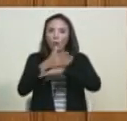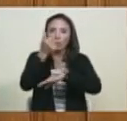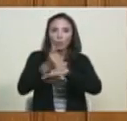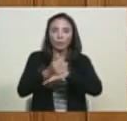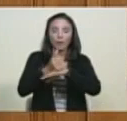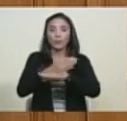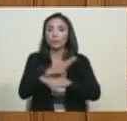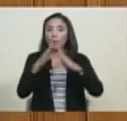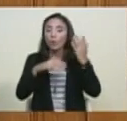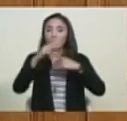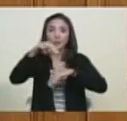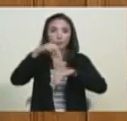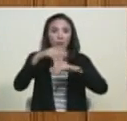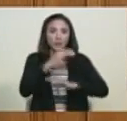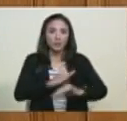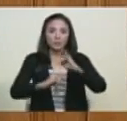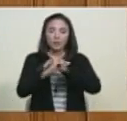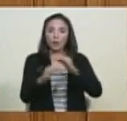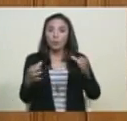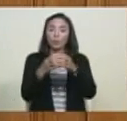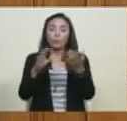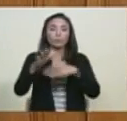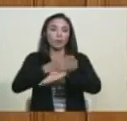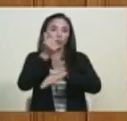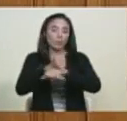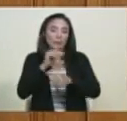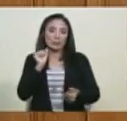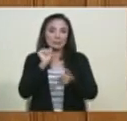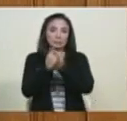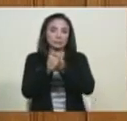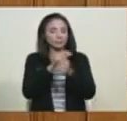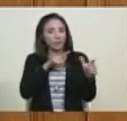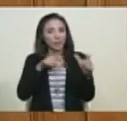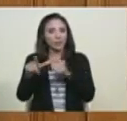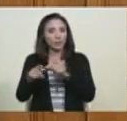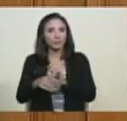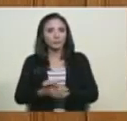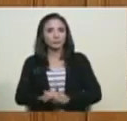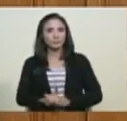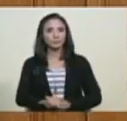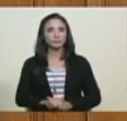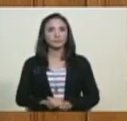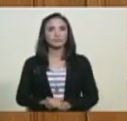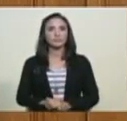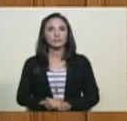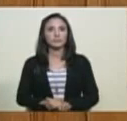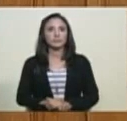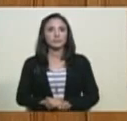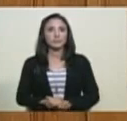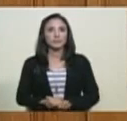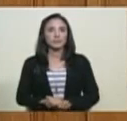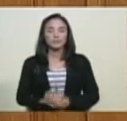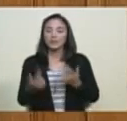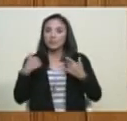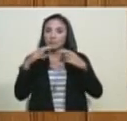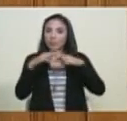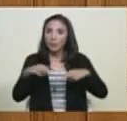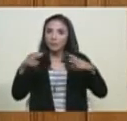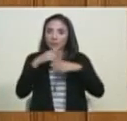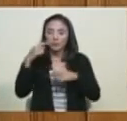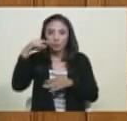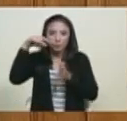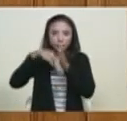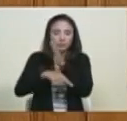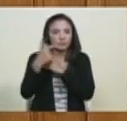nacionales e internacionales a este grupo de asesinos, a este grupo de criminales. La investigación, yo puedo decir, está